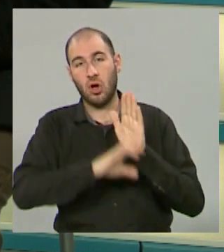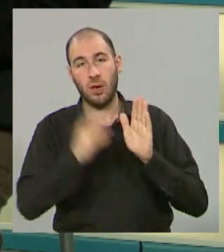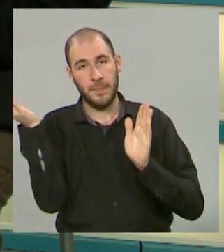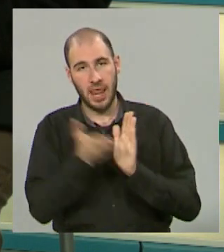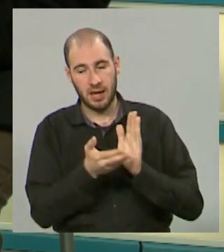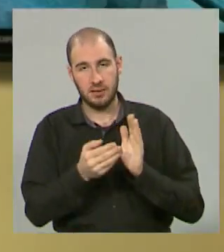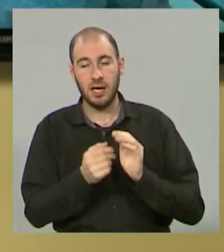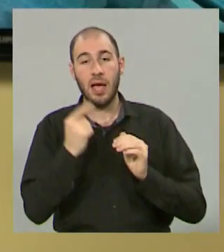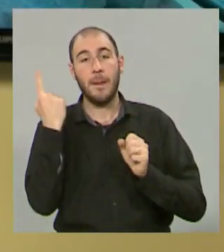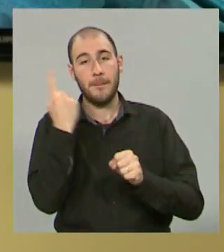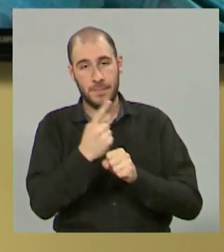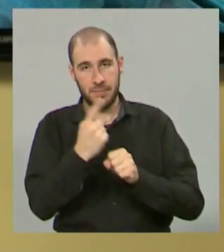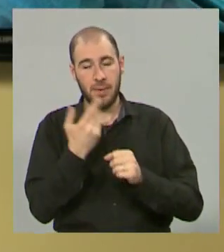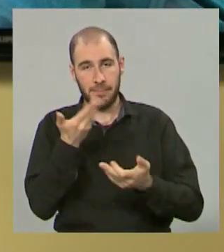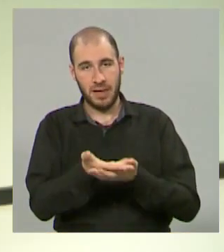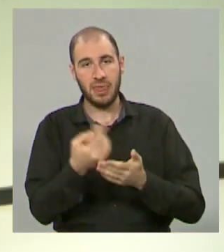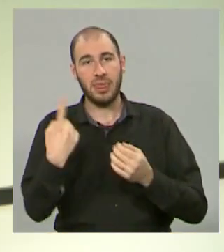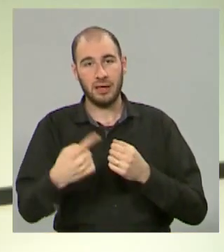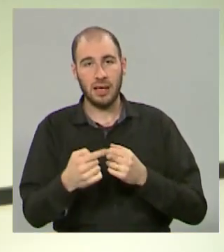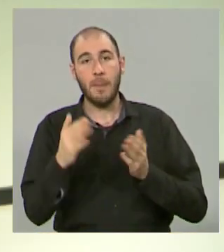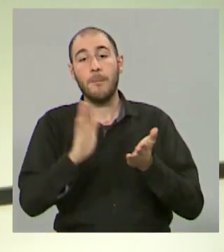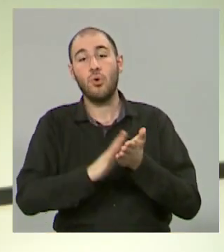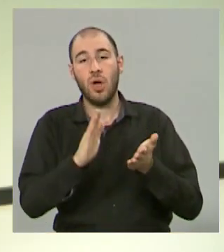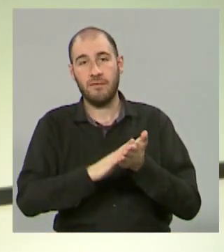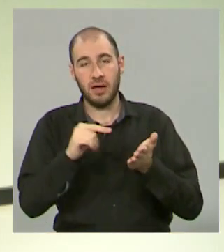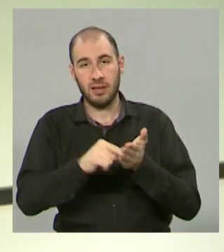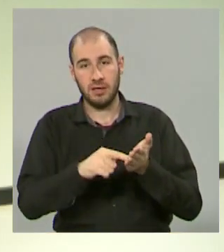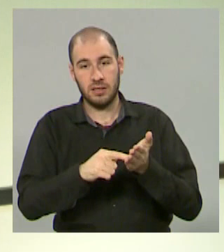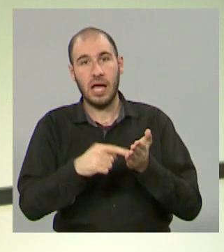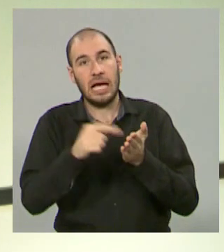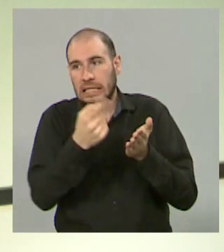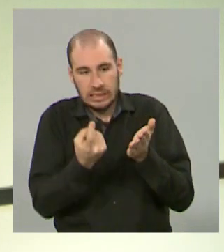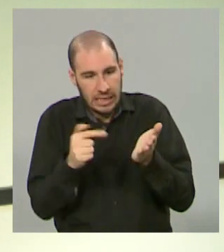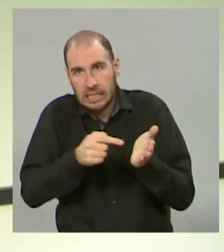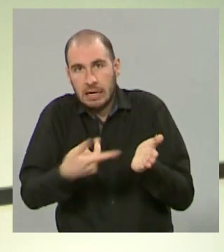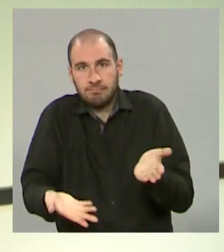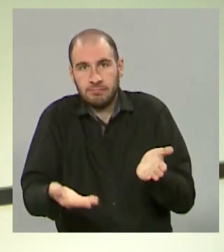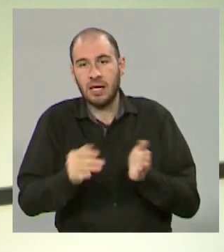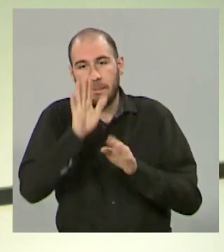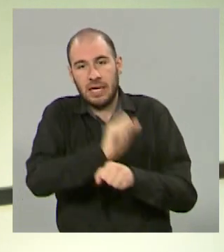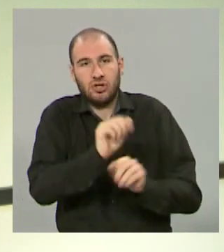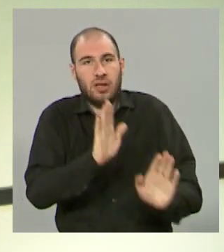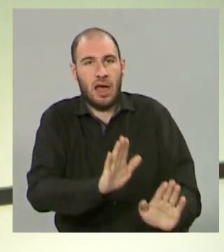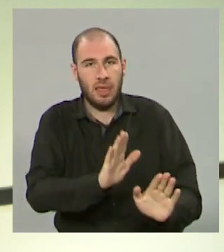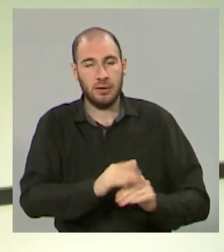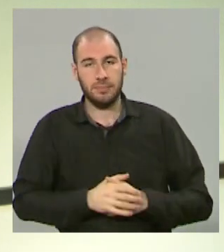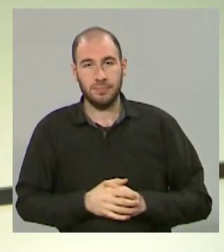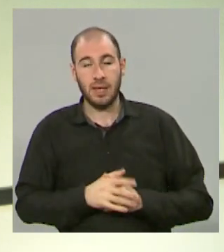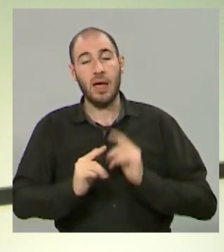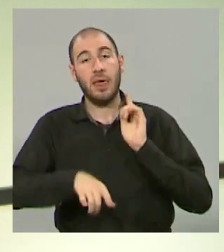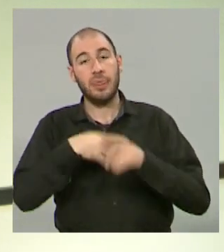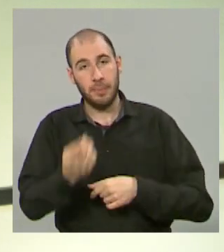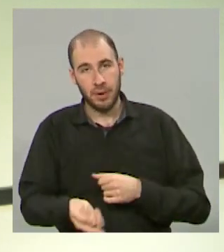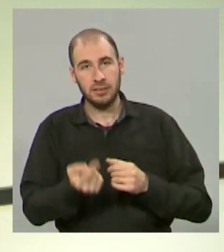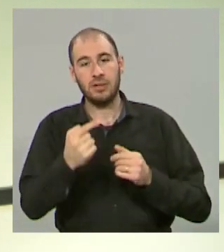Penal. Uh-huh. El primero de esos requisitos es que tiene que haber prueba que amerite mantener detenida a una persona. Claro. Y luego se